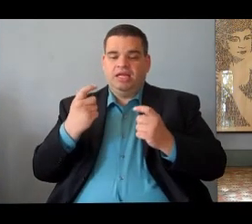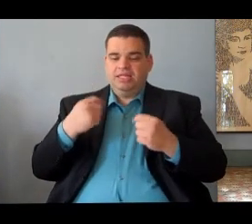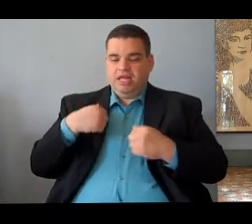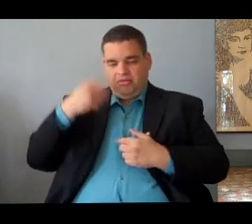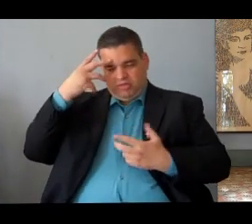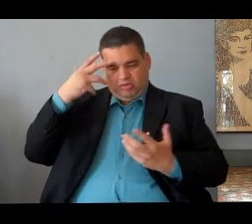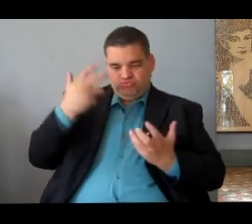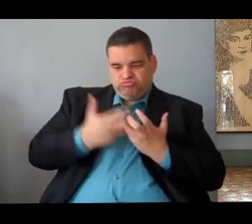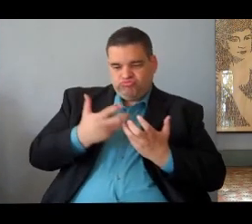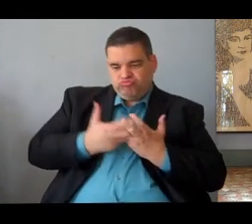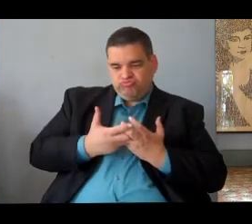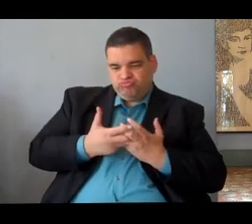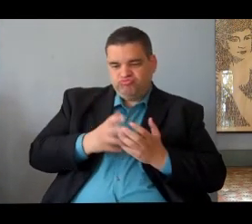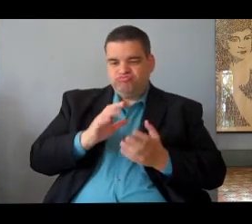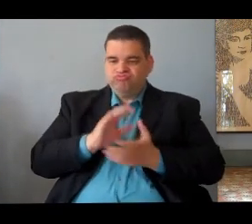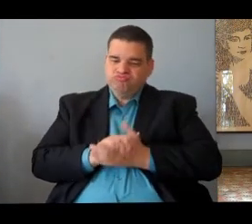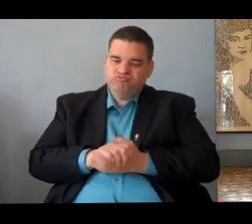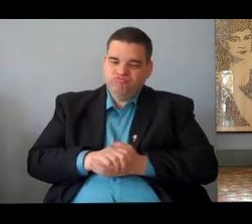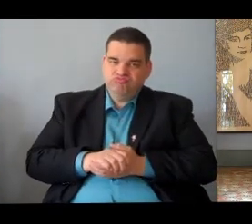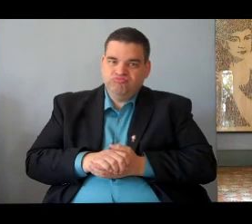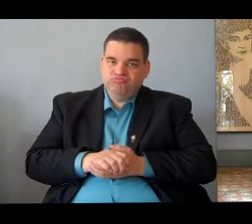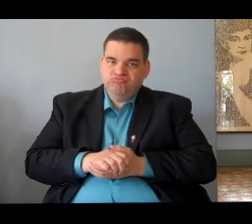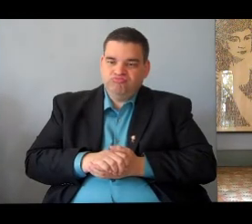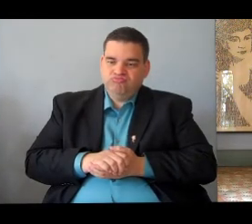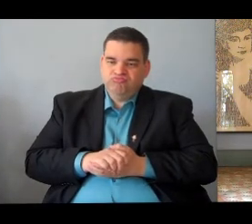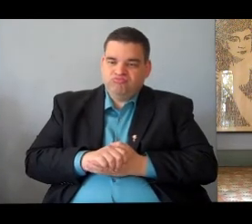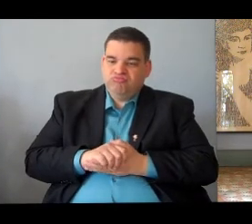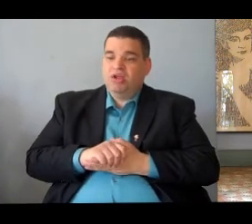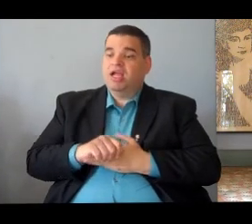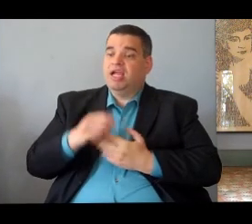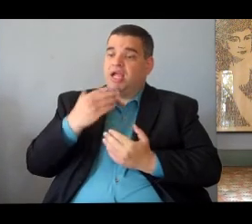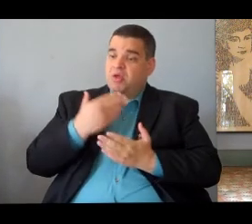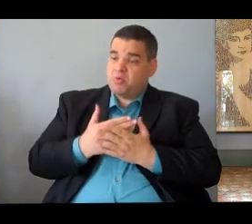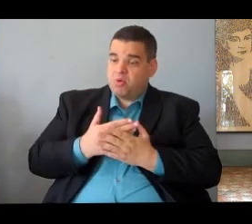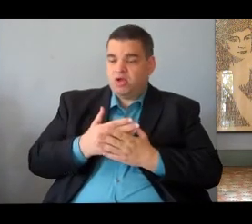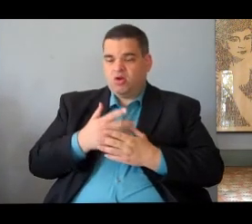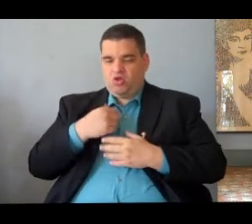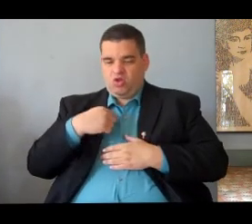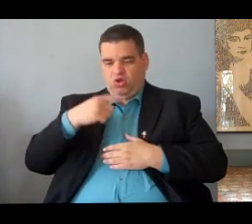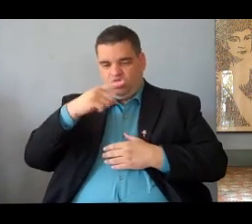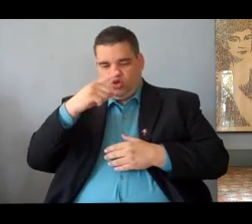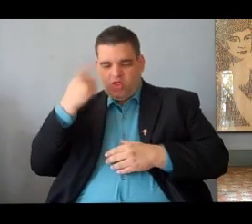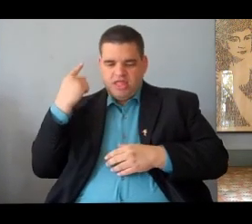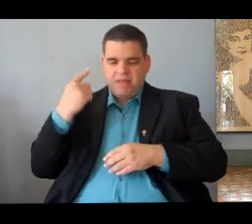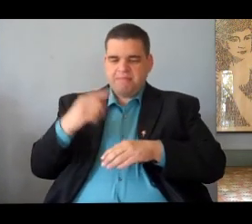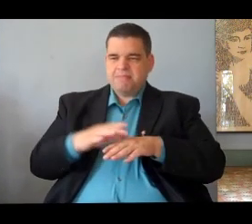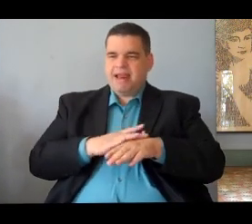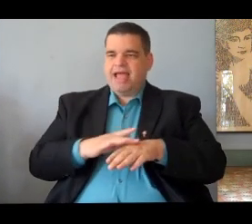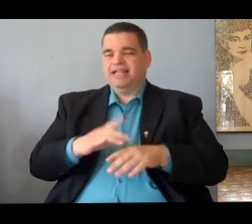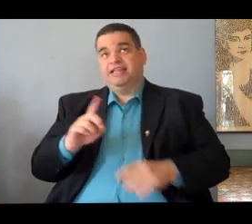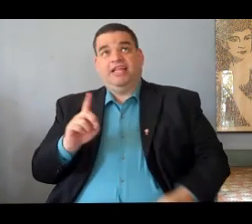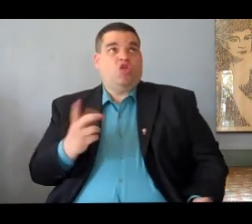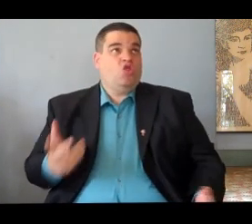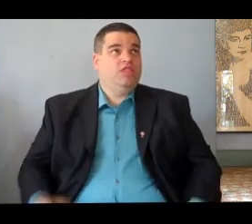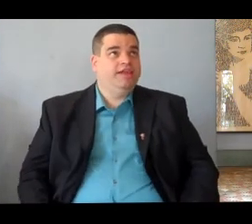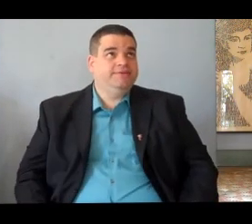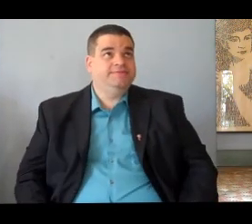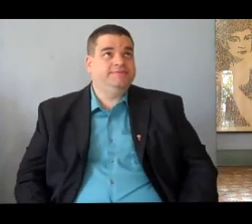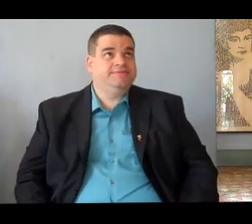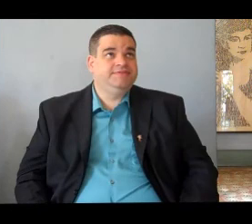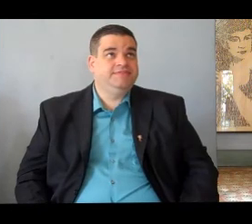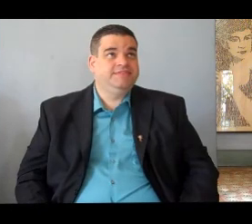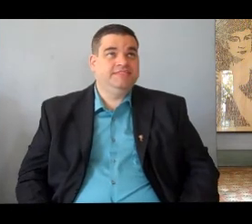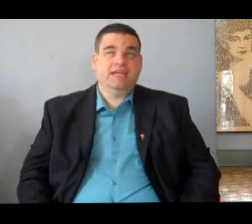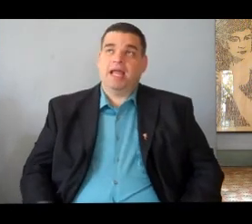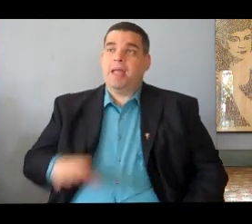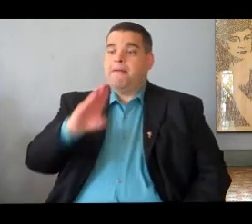Sí, viste. Oh, ahí es cierto, qué detalle. Yo me puse de black. Black. ¿De dónde? Ah, Dios, ¿de dónde? ¿De dónde? Ah,